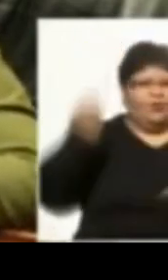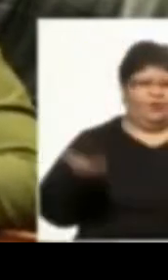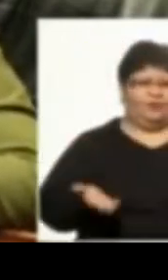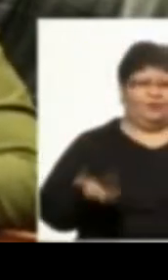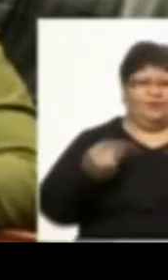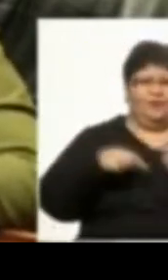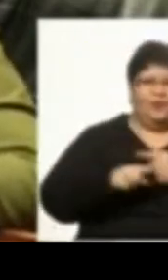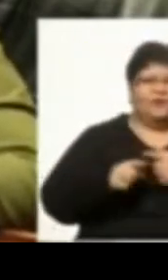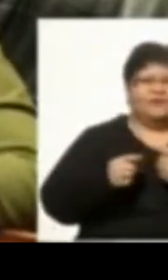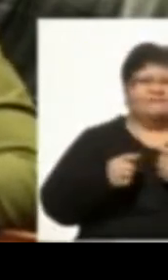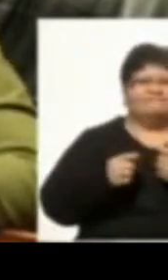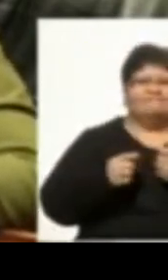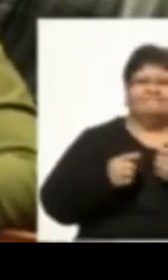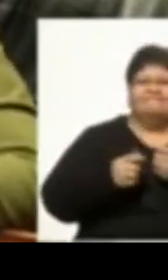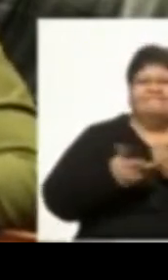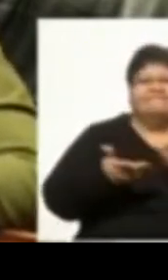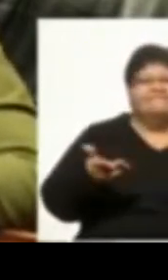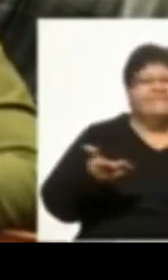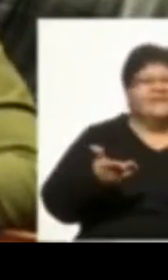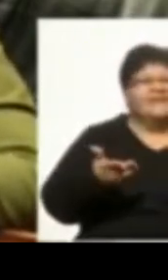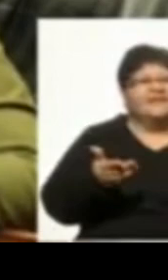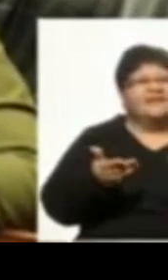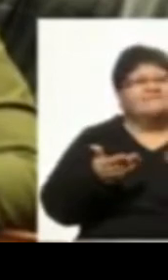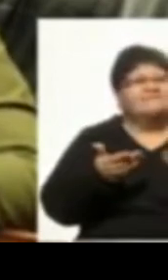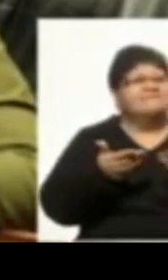en ese trabajo que estuvimos participando juntas,